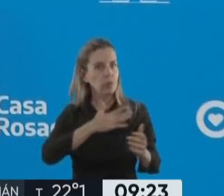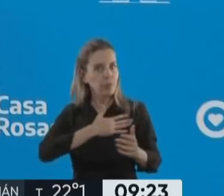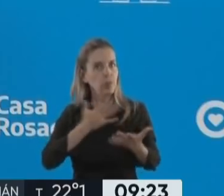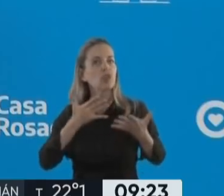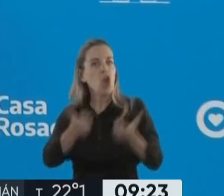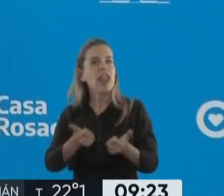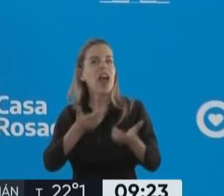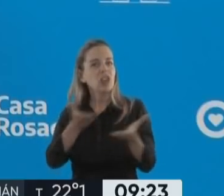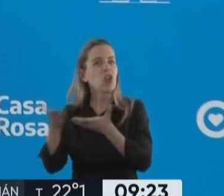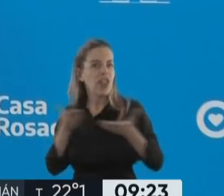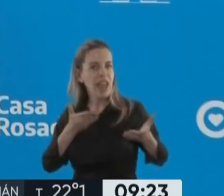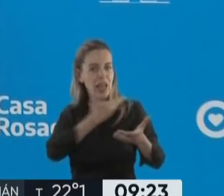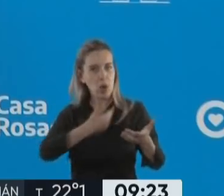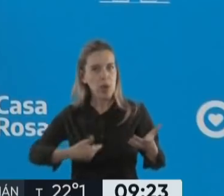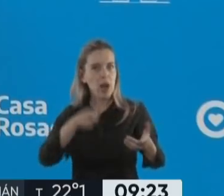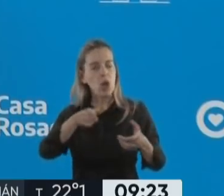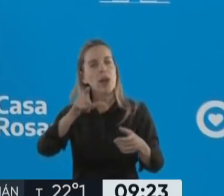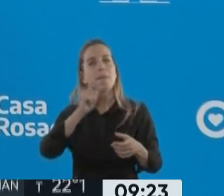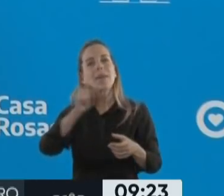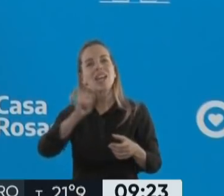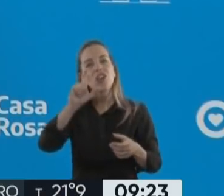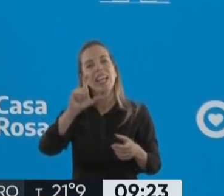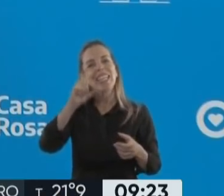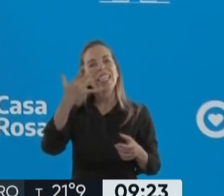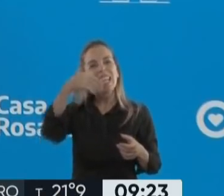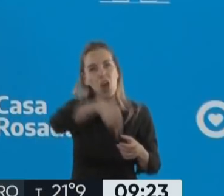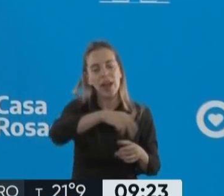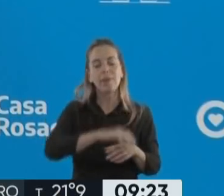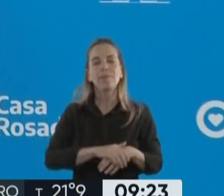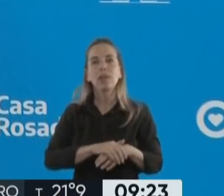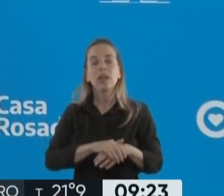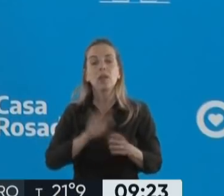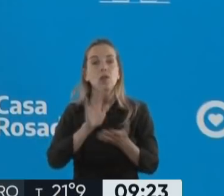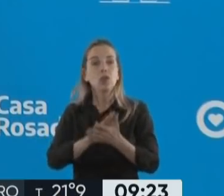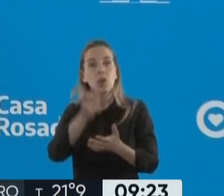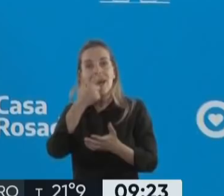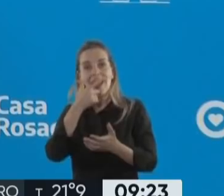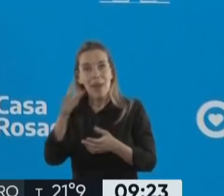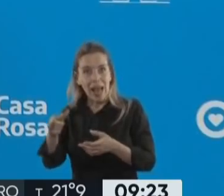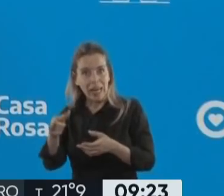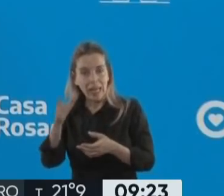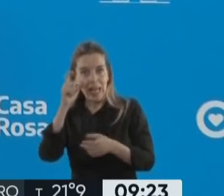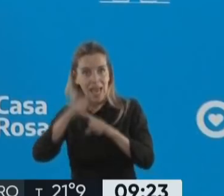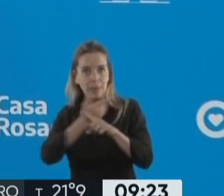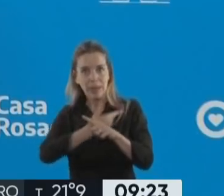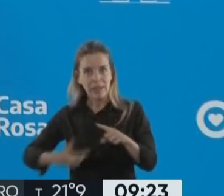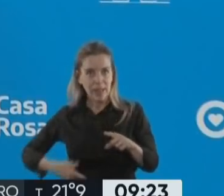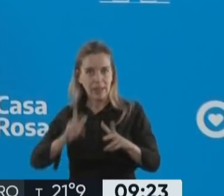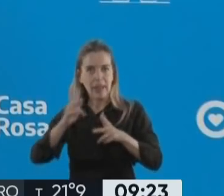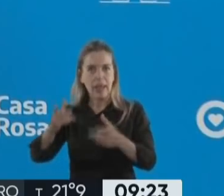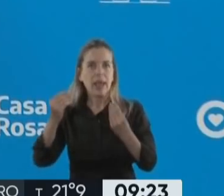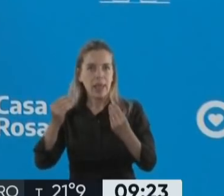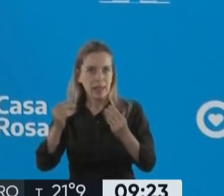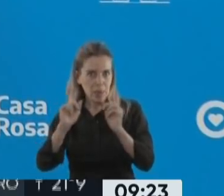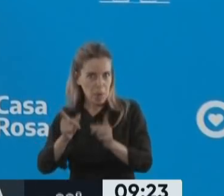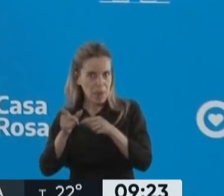periodista de C5N y nuestro repudio a esa actitud. Y con respecto al expresidente Macri, lo único que tenemos para decir es que aún en la